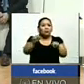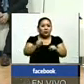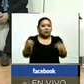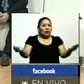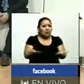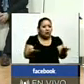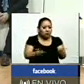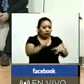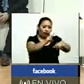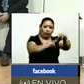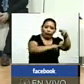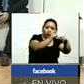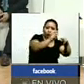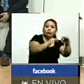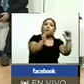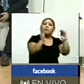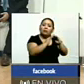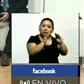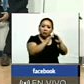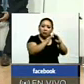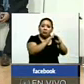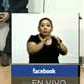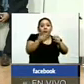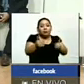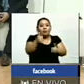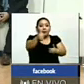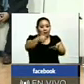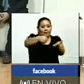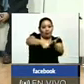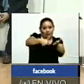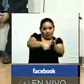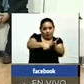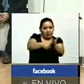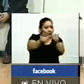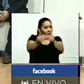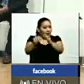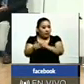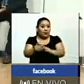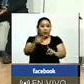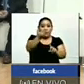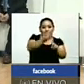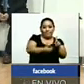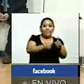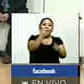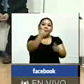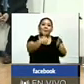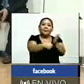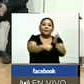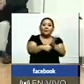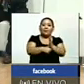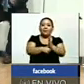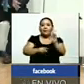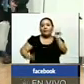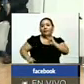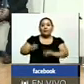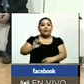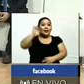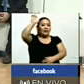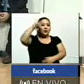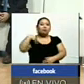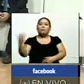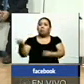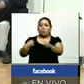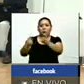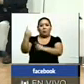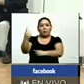servir para el desarrollo de viviendas. De hecho, bueno, las alcaldías, al conversar con Ernesto Mason, alcalde de San Salvador, y con otros alcaldes, nos